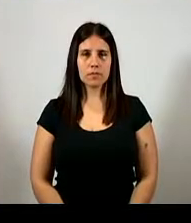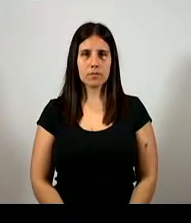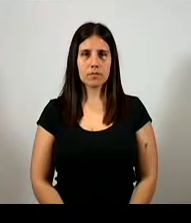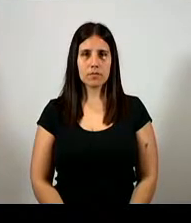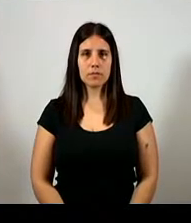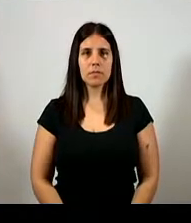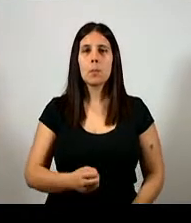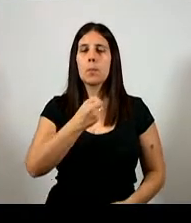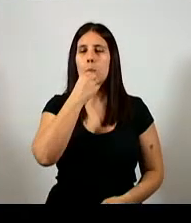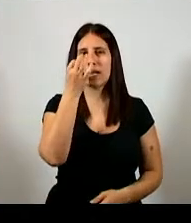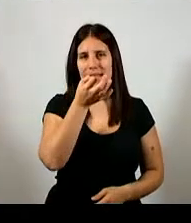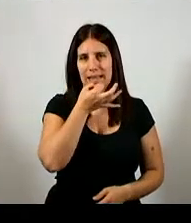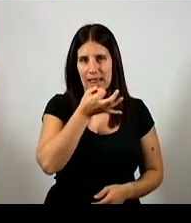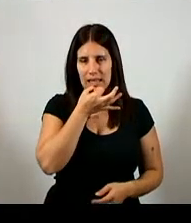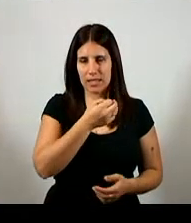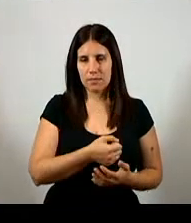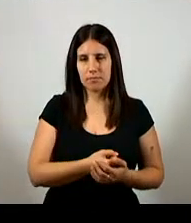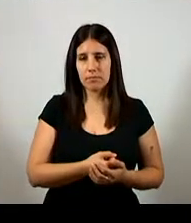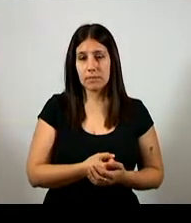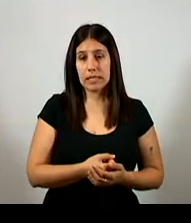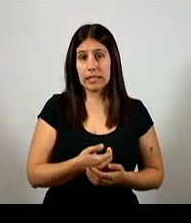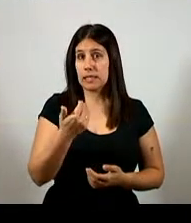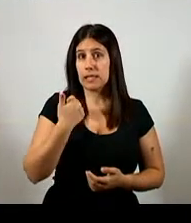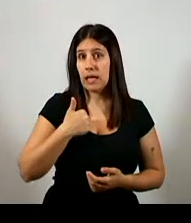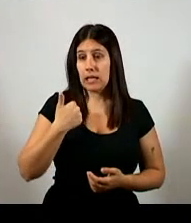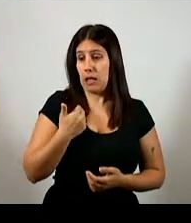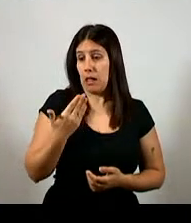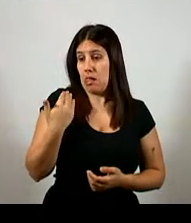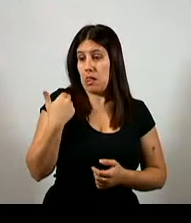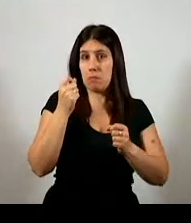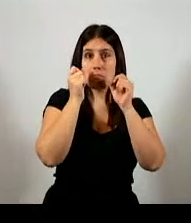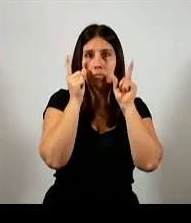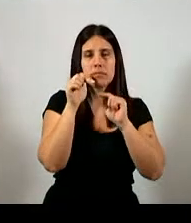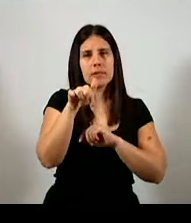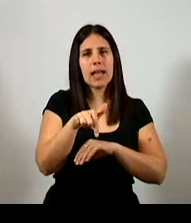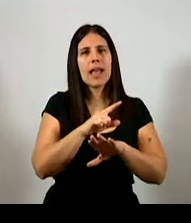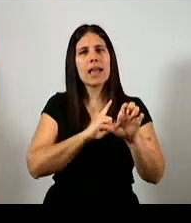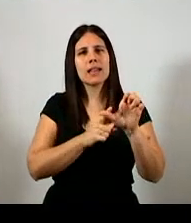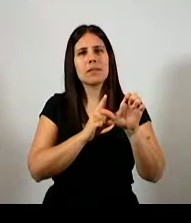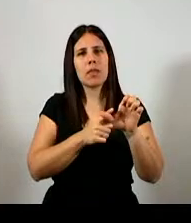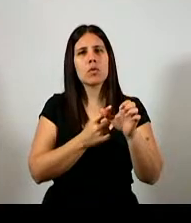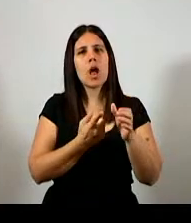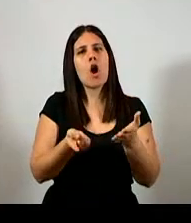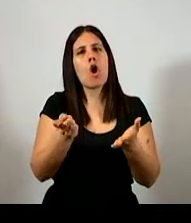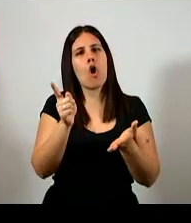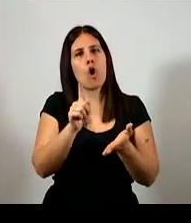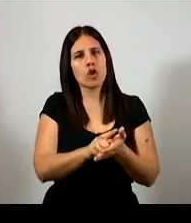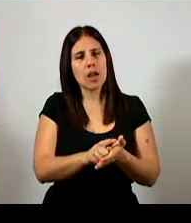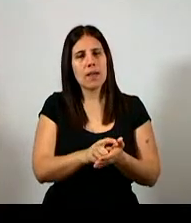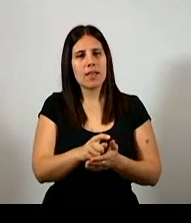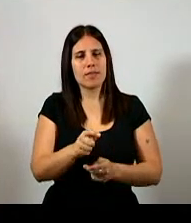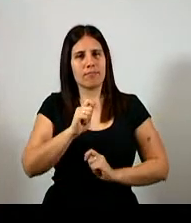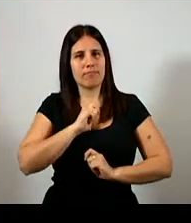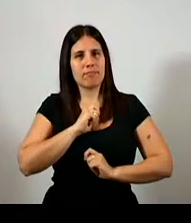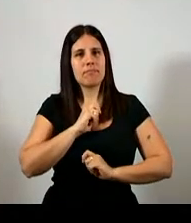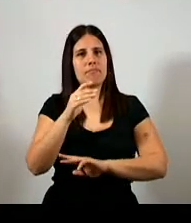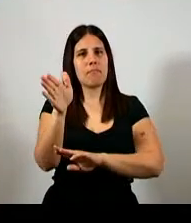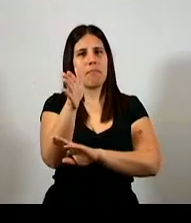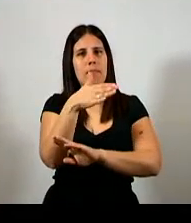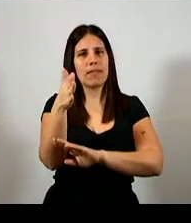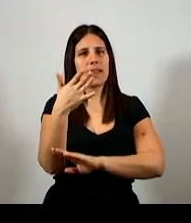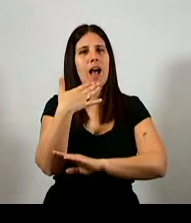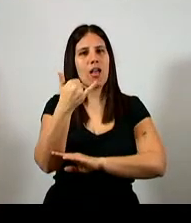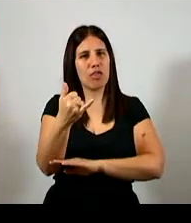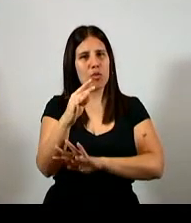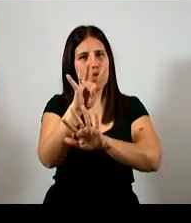Sí, buenas tardes. Lo acabamos de conocer. Extremadura revalida la distinción de bandera azul para sus 9 playas de